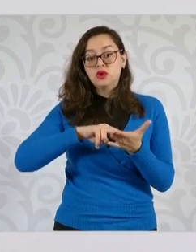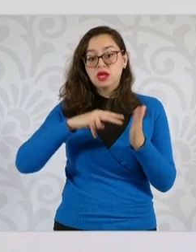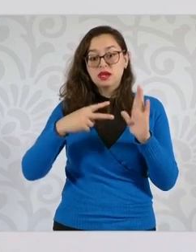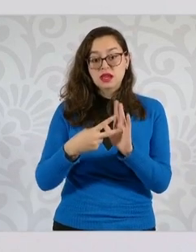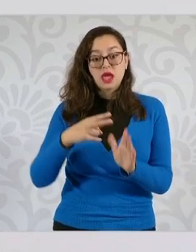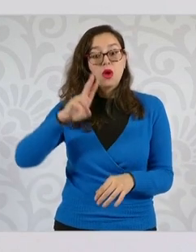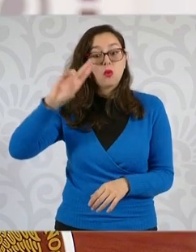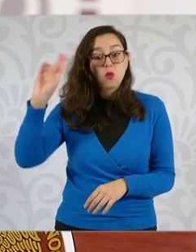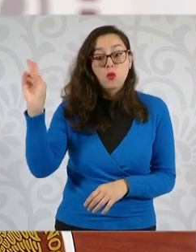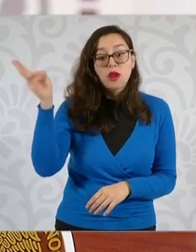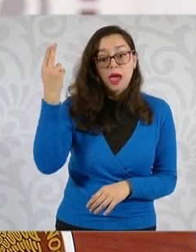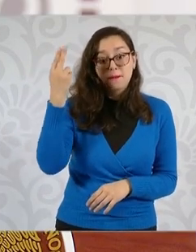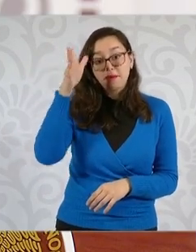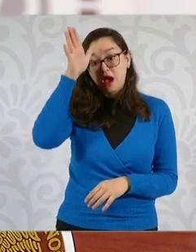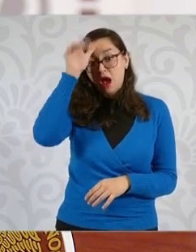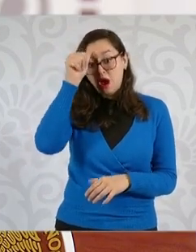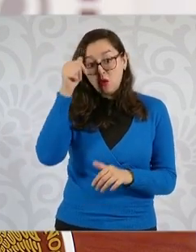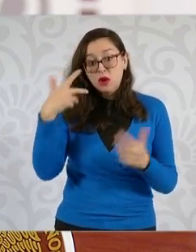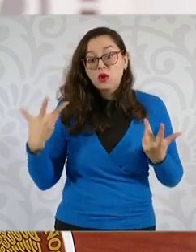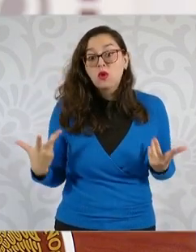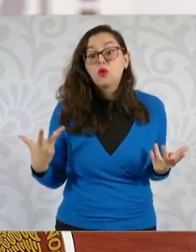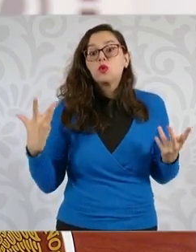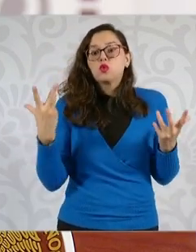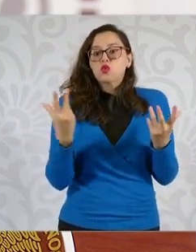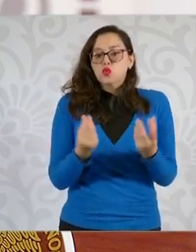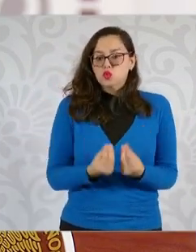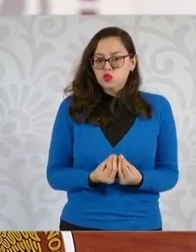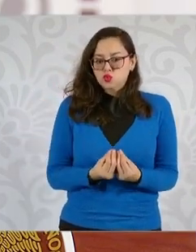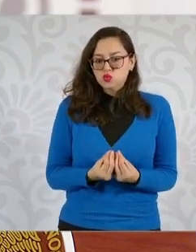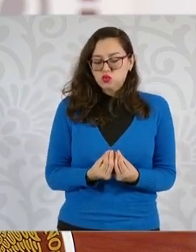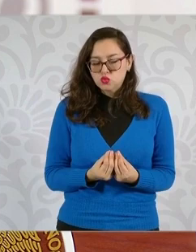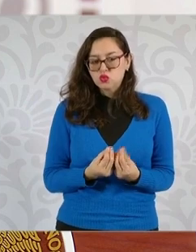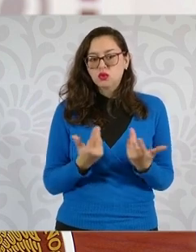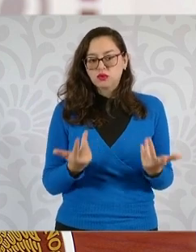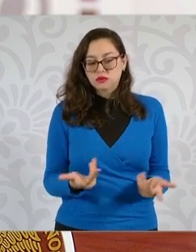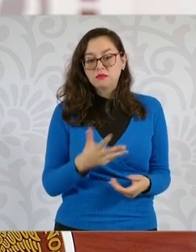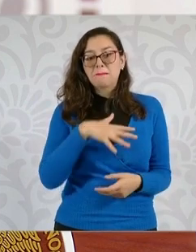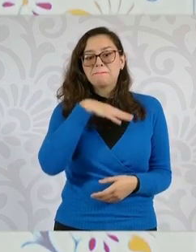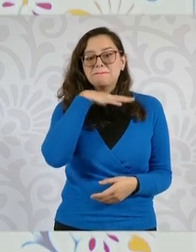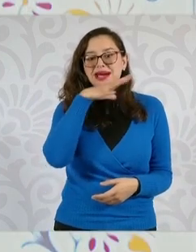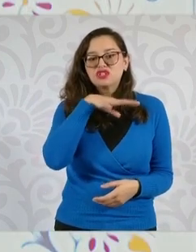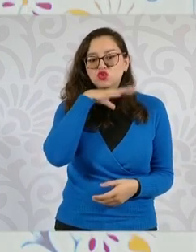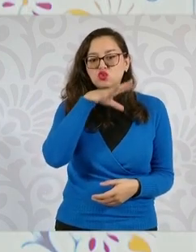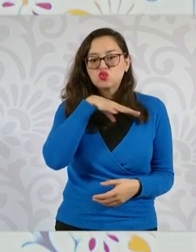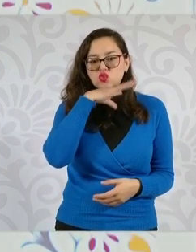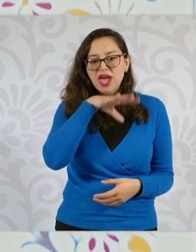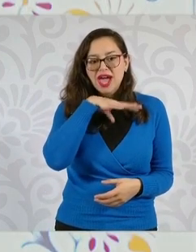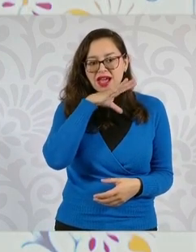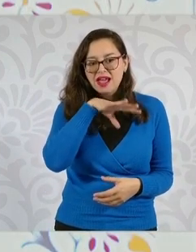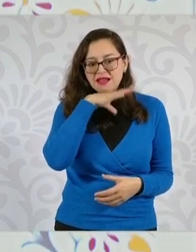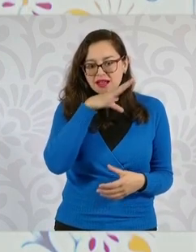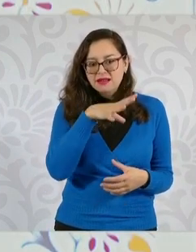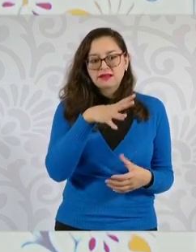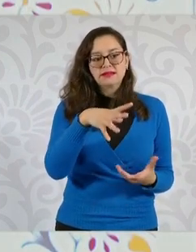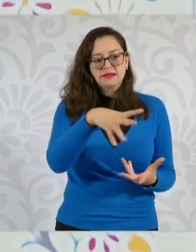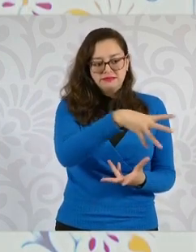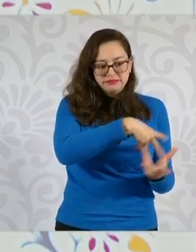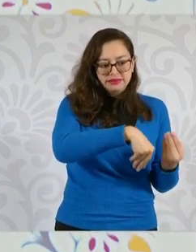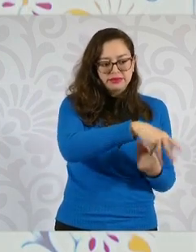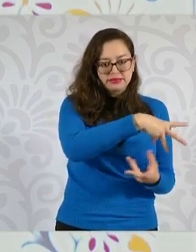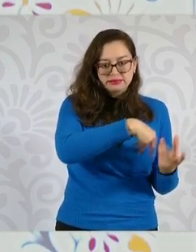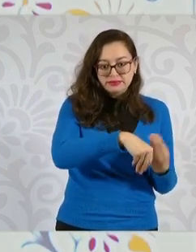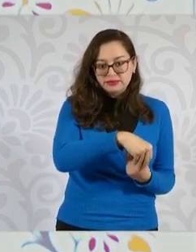para trabajar en un centro de reciclamiento de basura orgánica otra